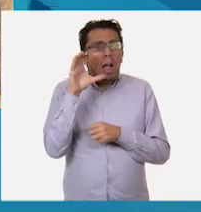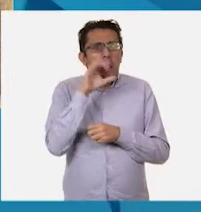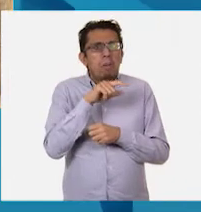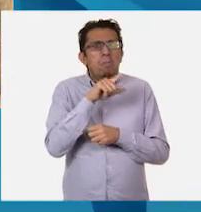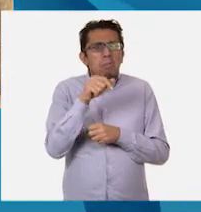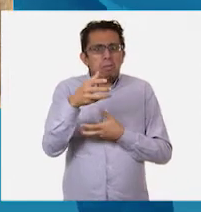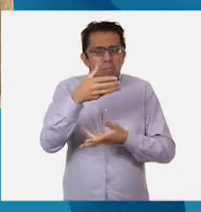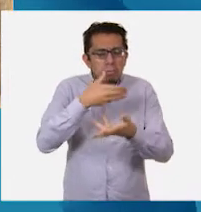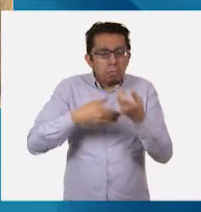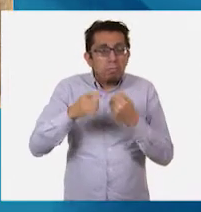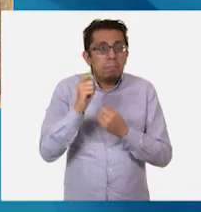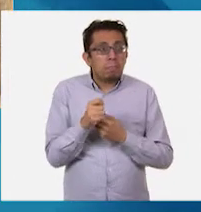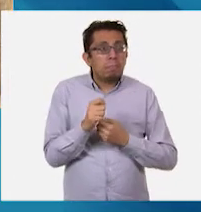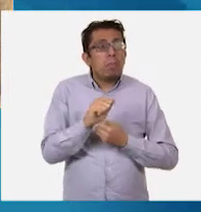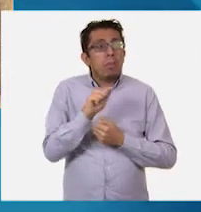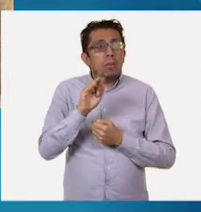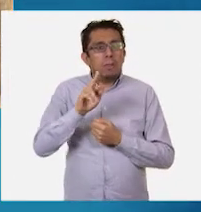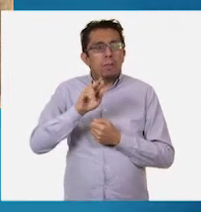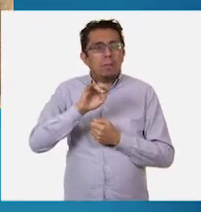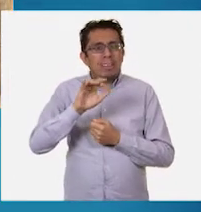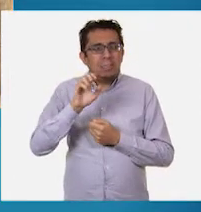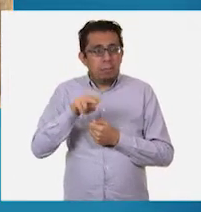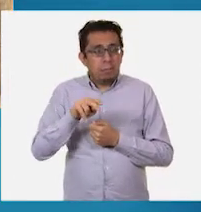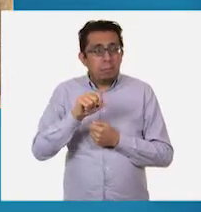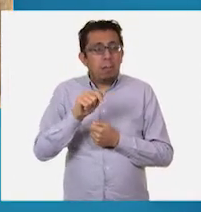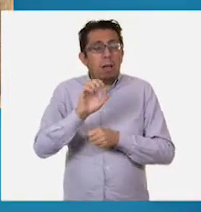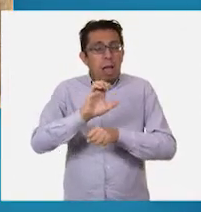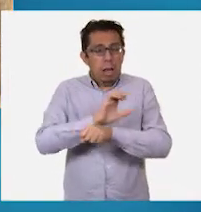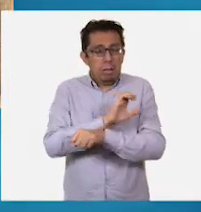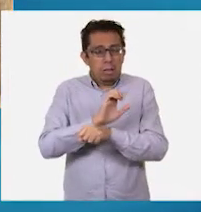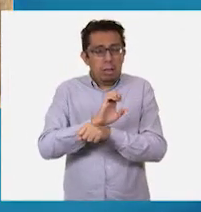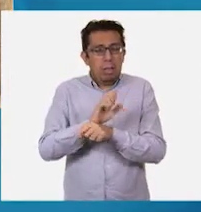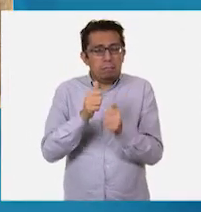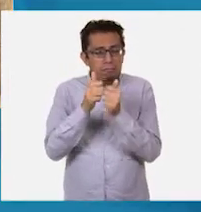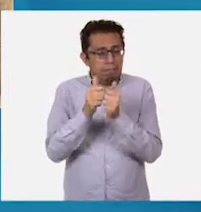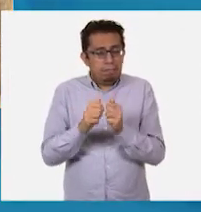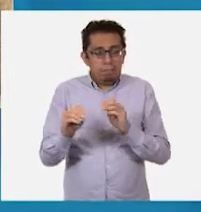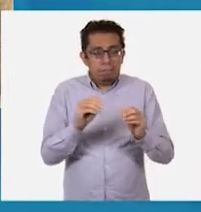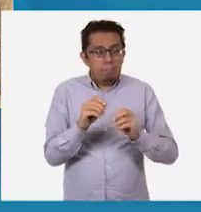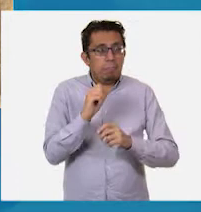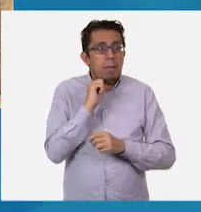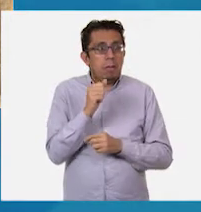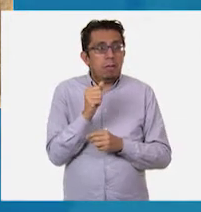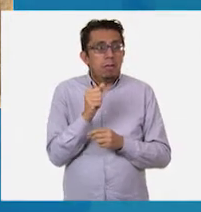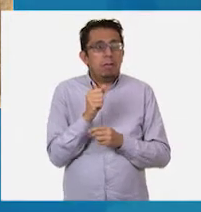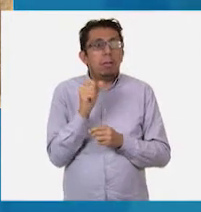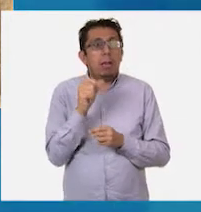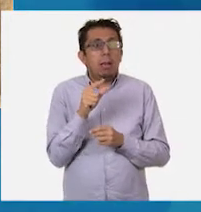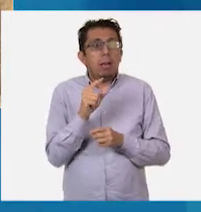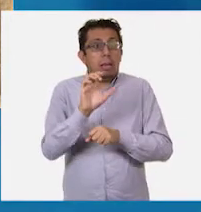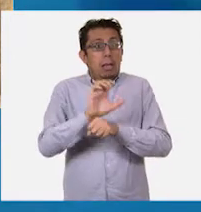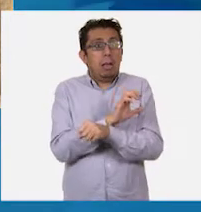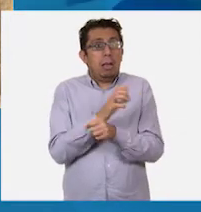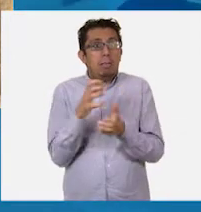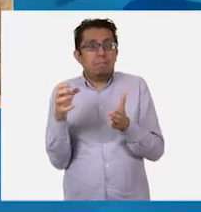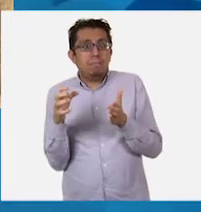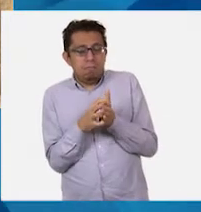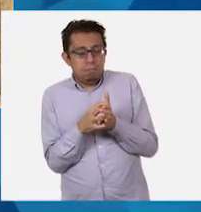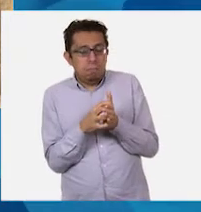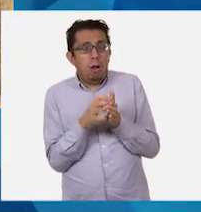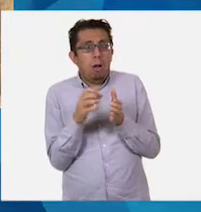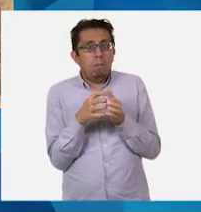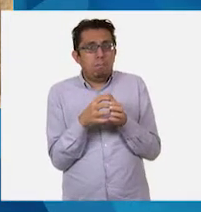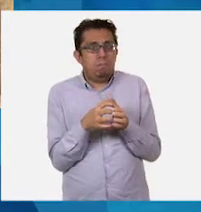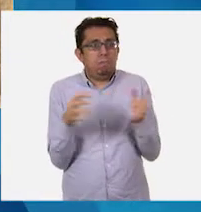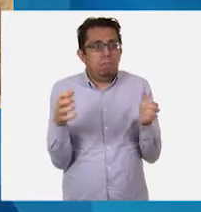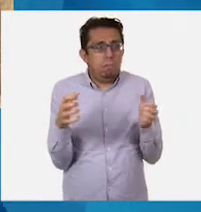fricción, electricidad estática, atracción y repulsión eléctricas, las